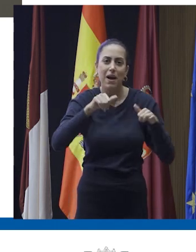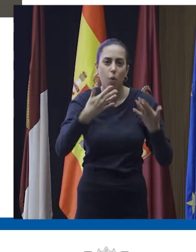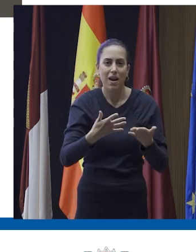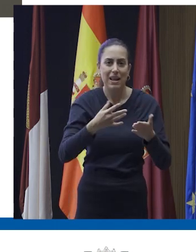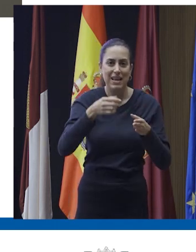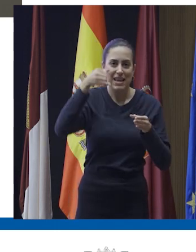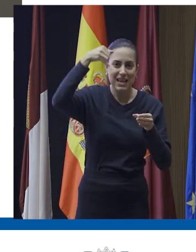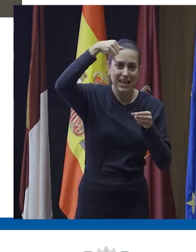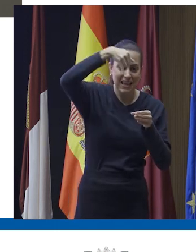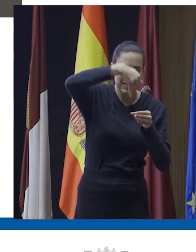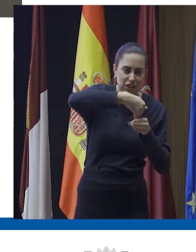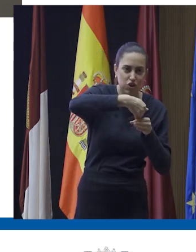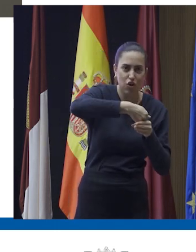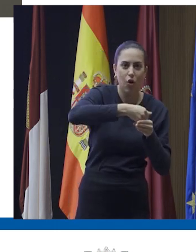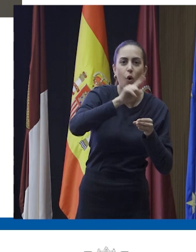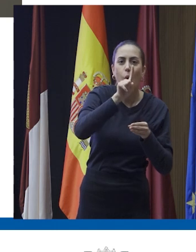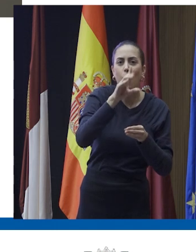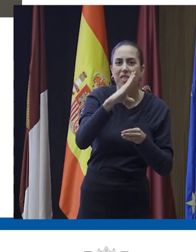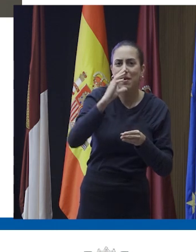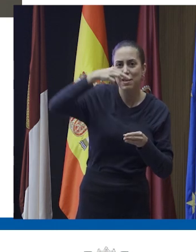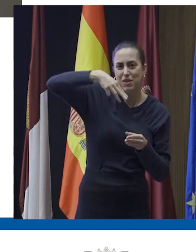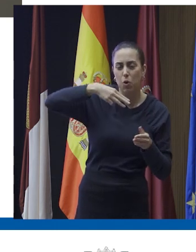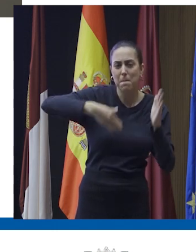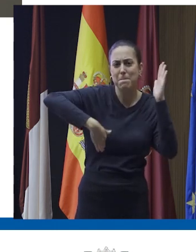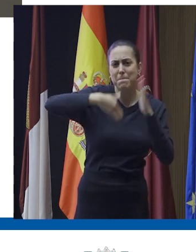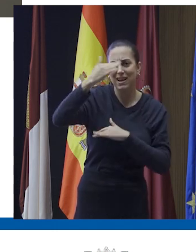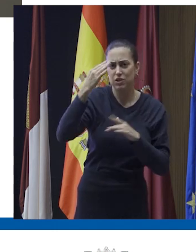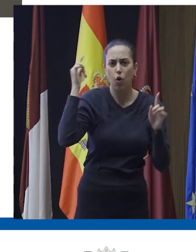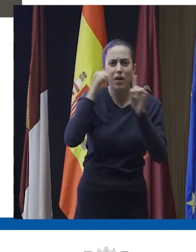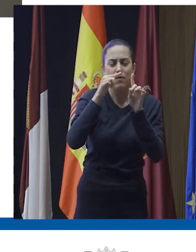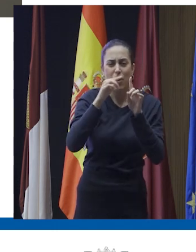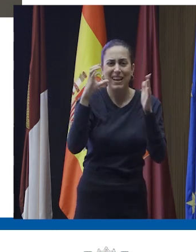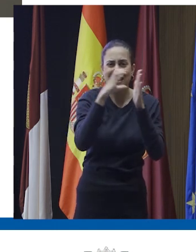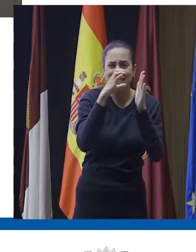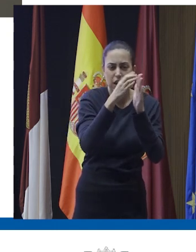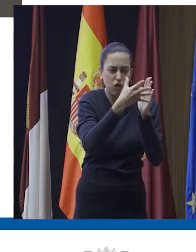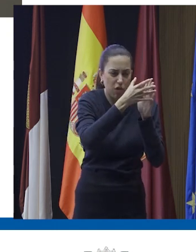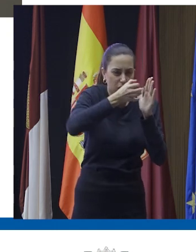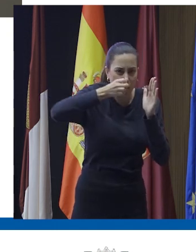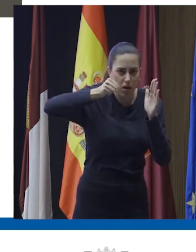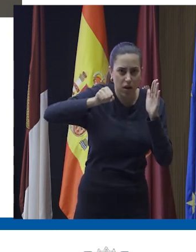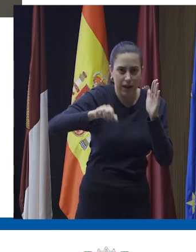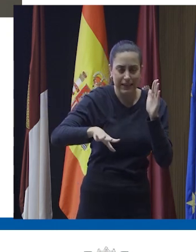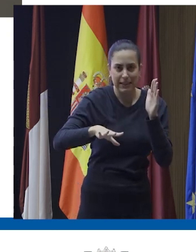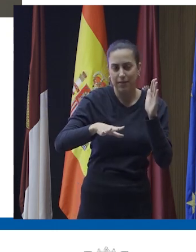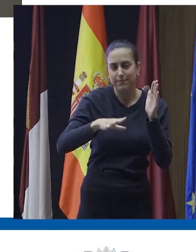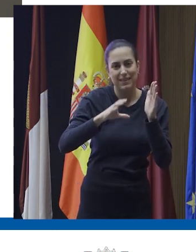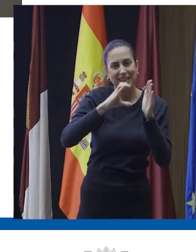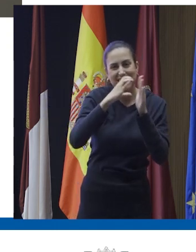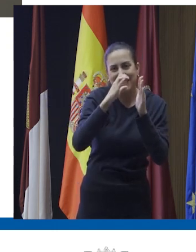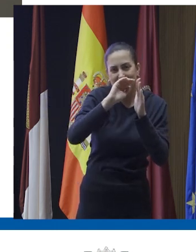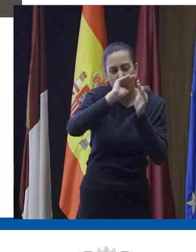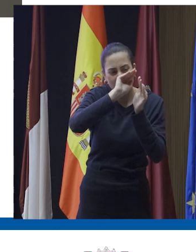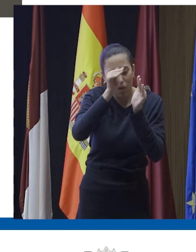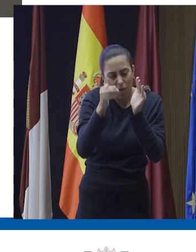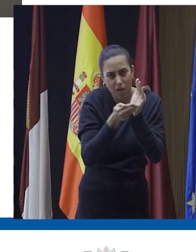más de 12 milímetros, más de 1 centímetro de incisión para poder extraer el cristalino, en el que prácticamente se extraía el cristalino completo,